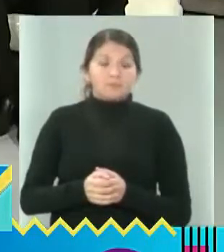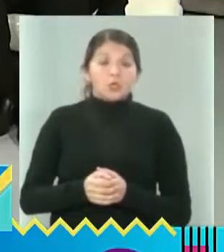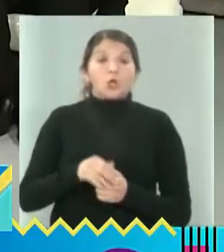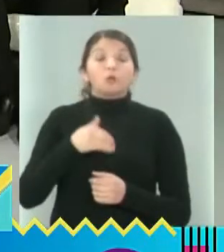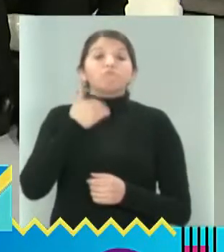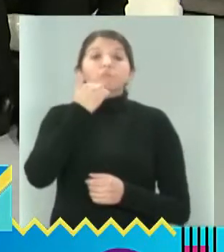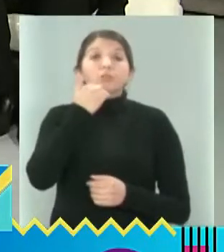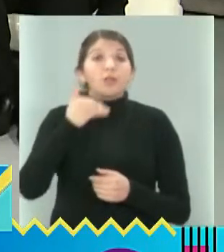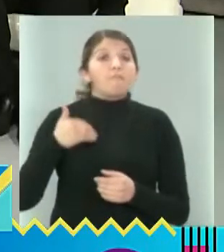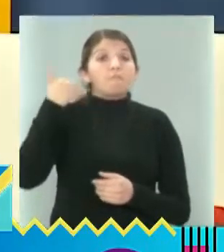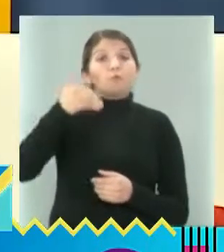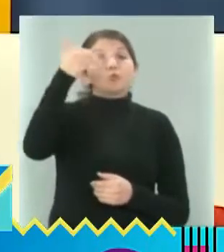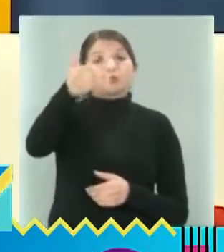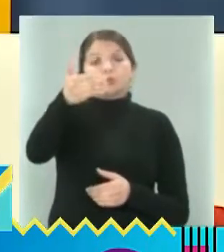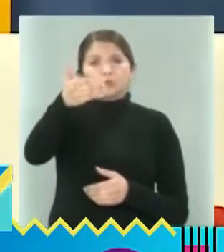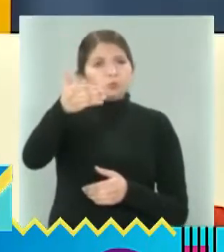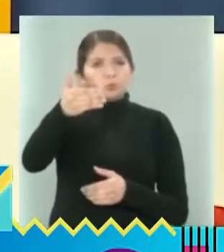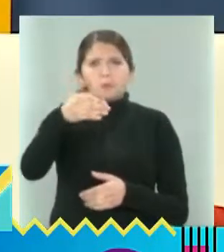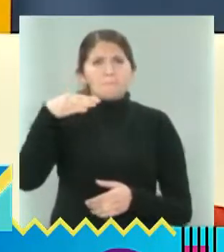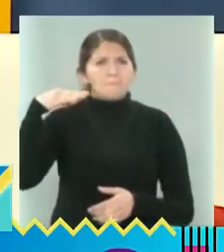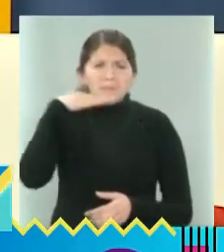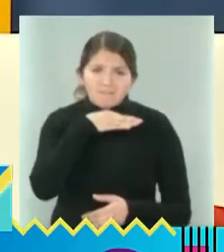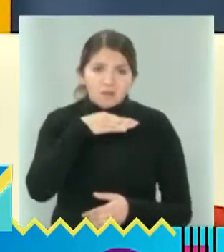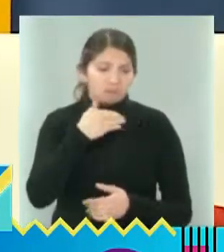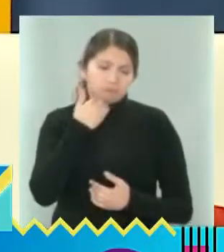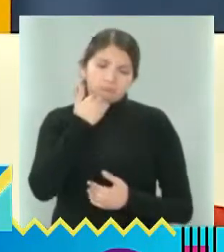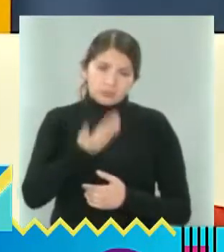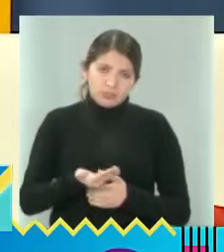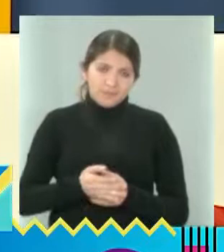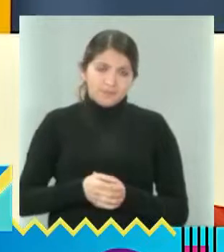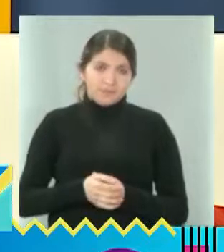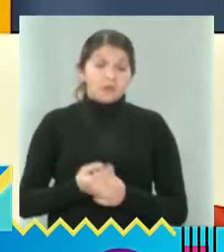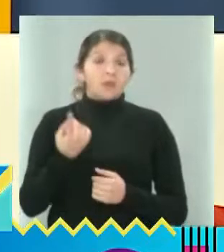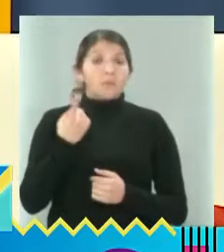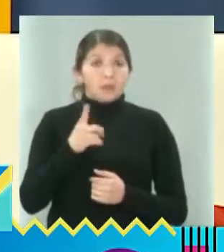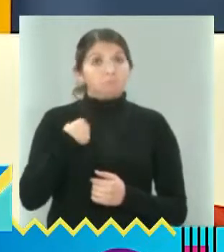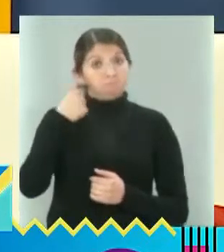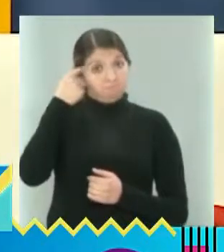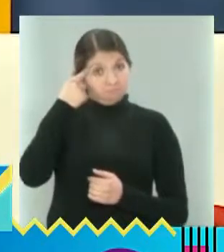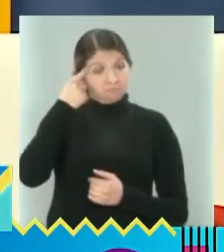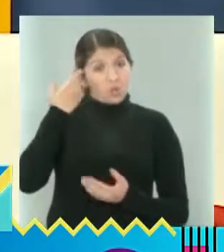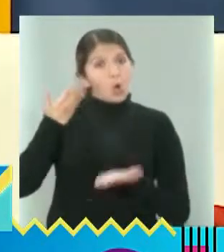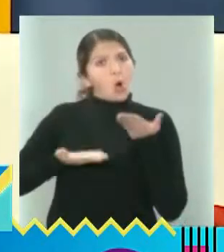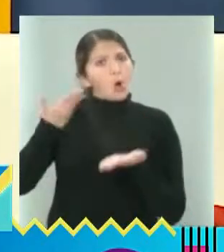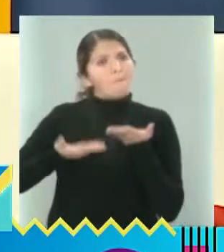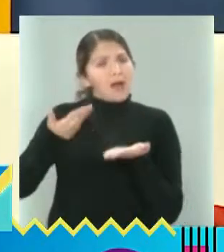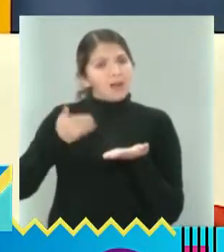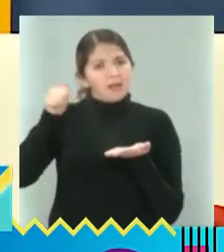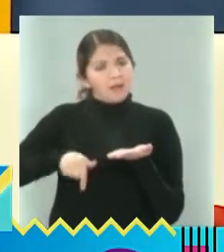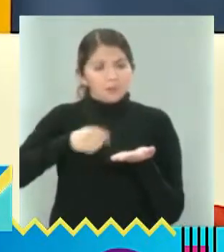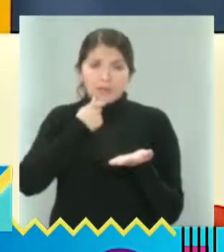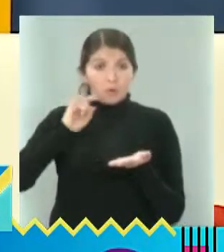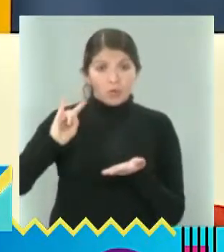en la vida a ser lo óptimo de todo, pero sí pongo en valor muchos caminos que se han abierto. Este de la Universidad